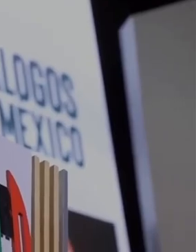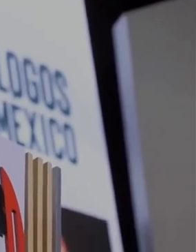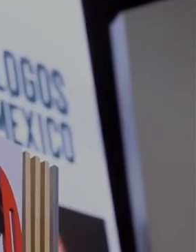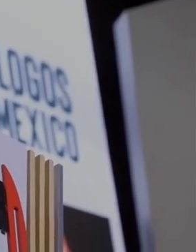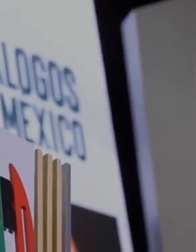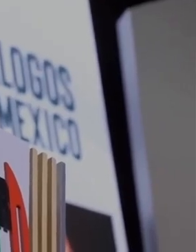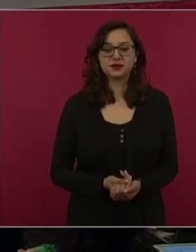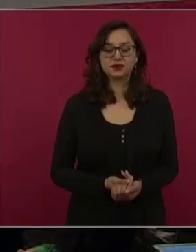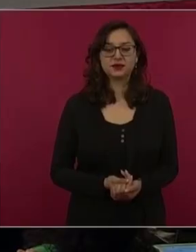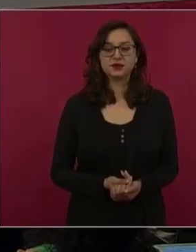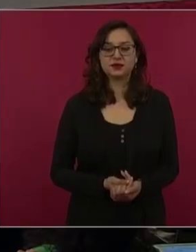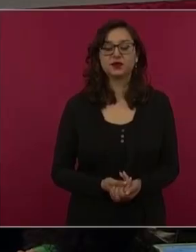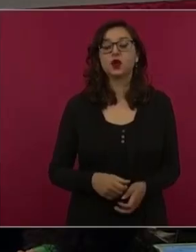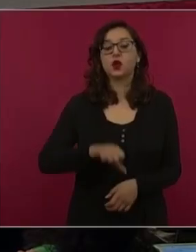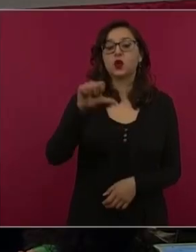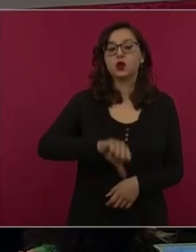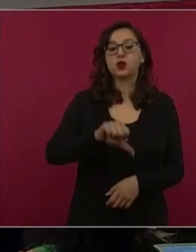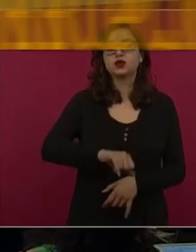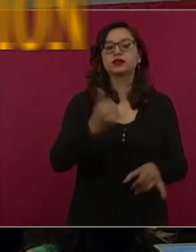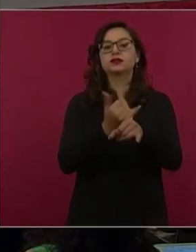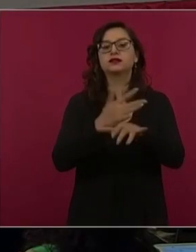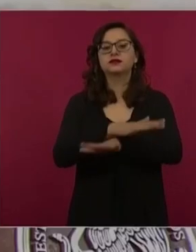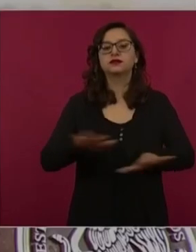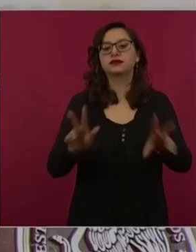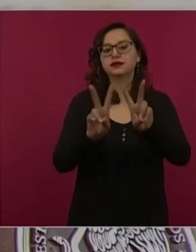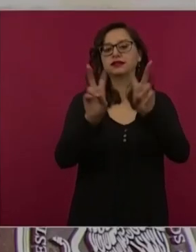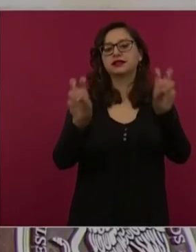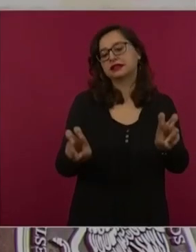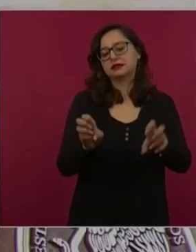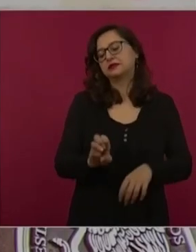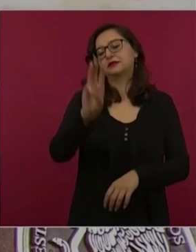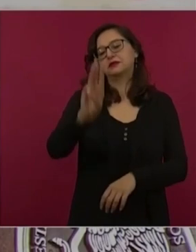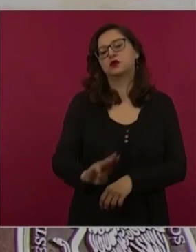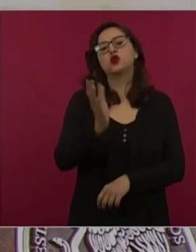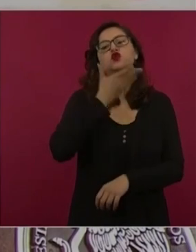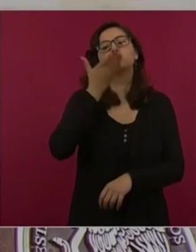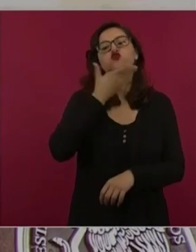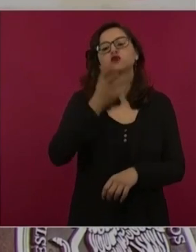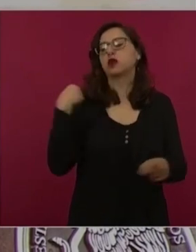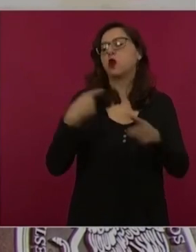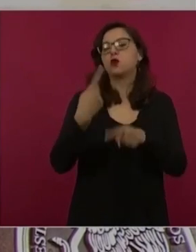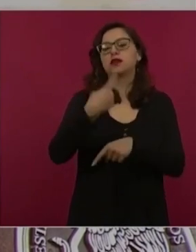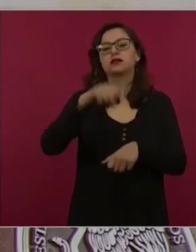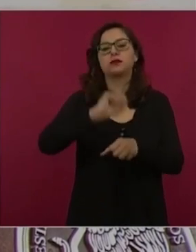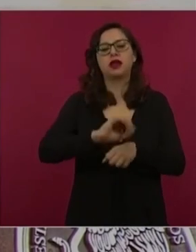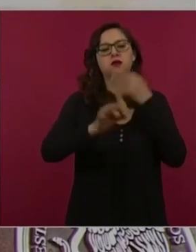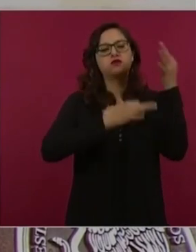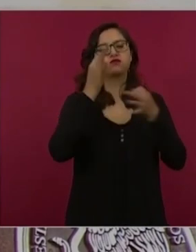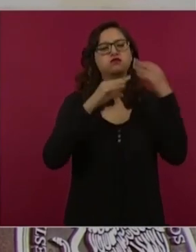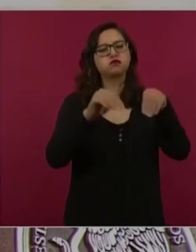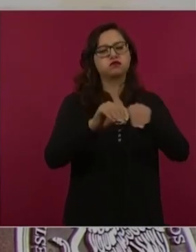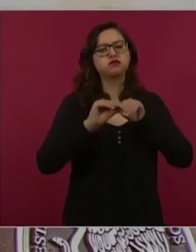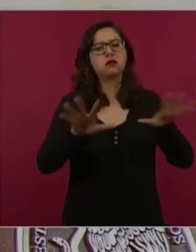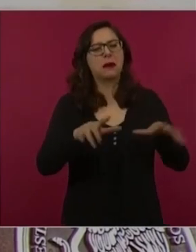del país en su momento. O el pseudo paladín de no corrupción en México, que solo desprestigia al presidente con tendencias